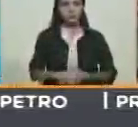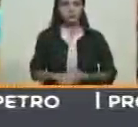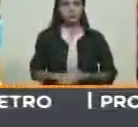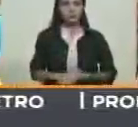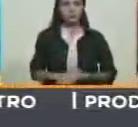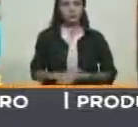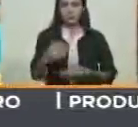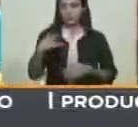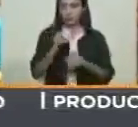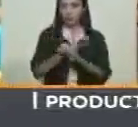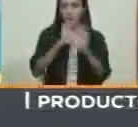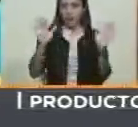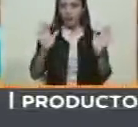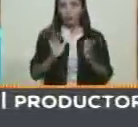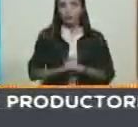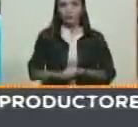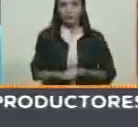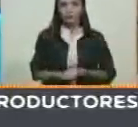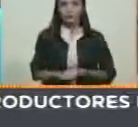estamos claro